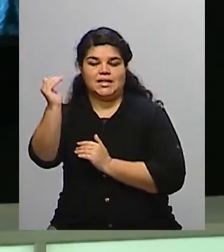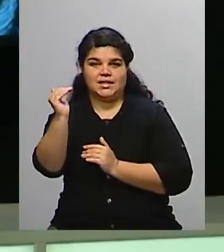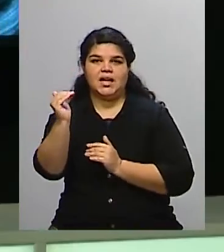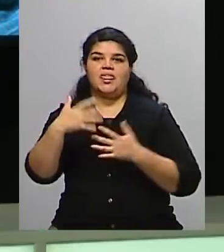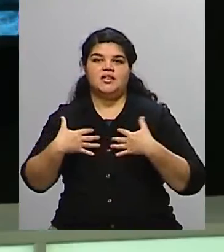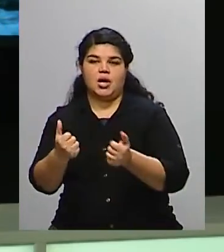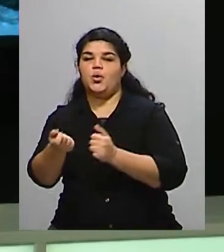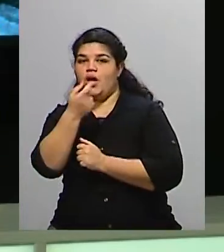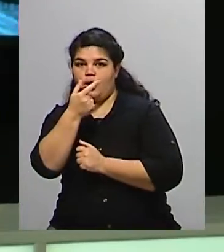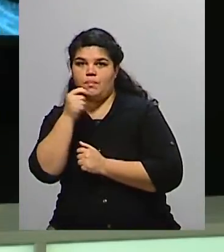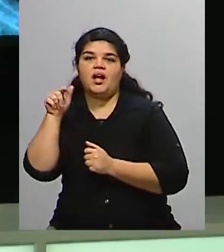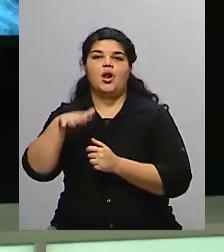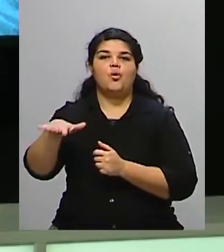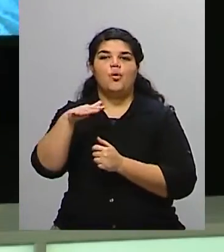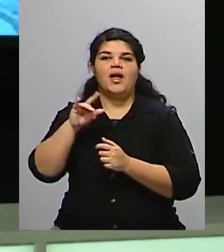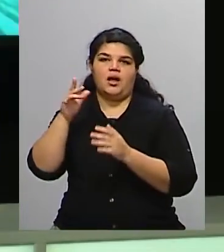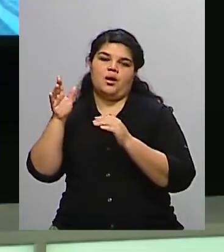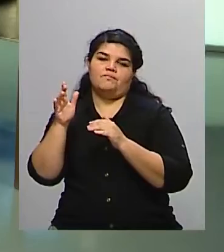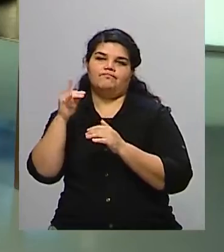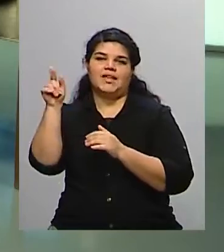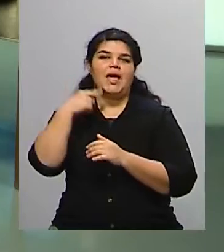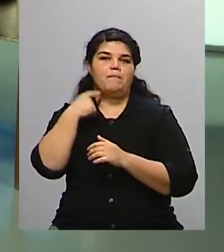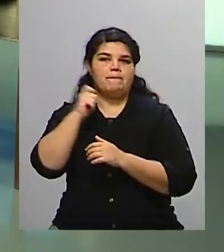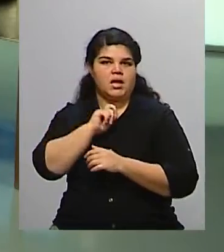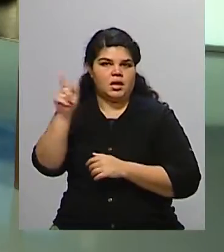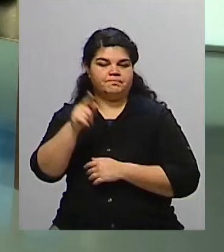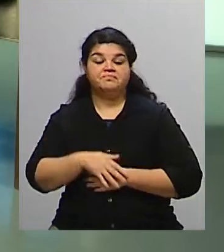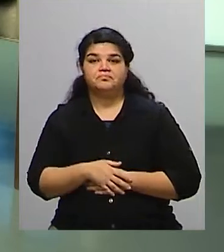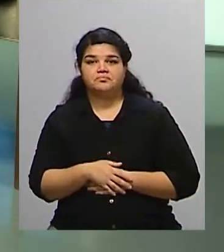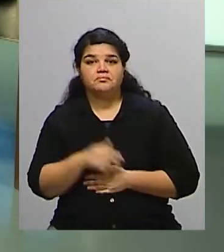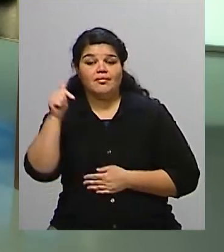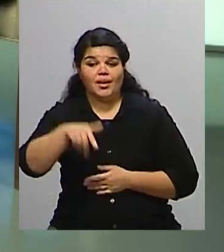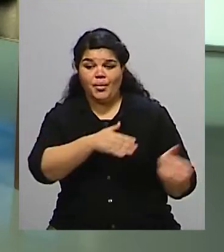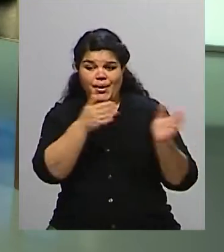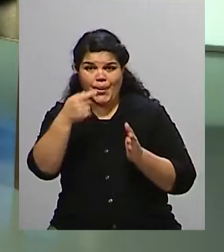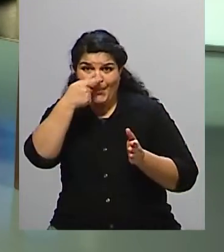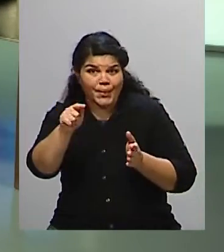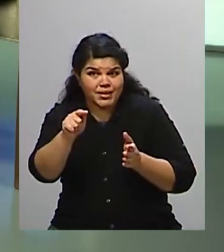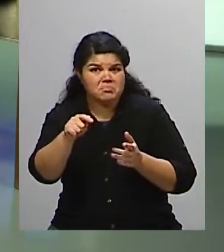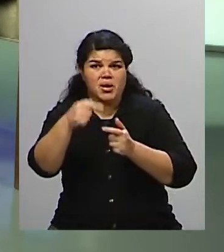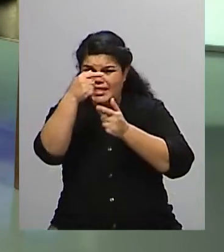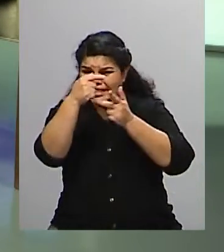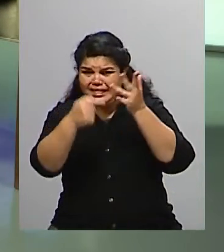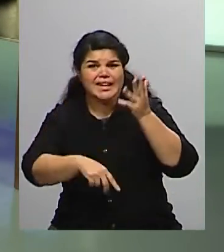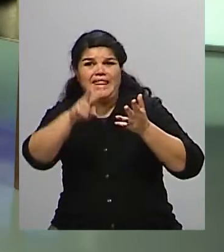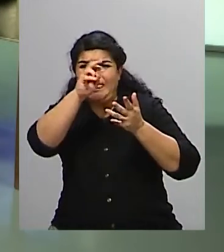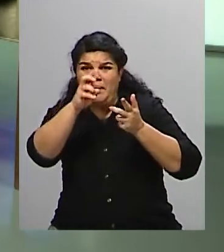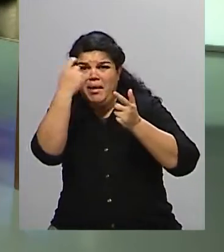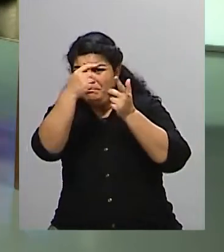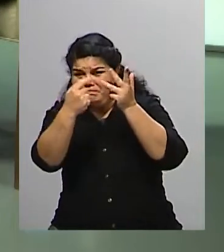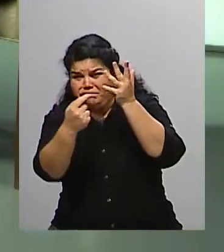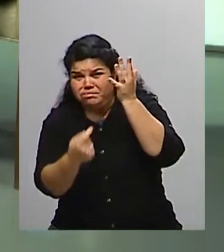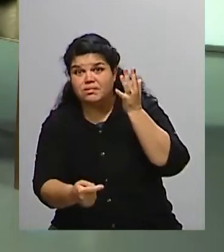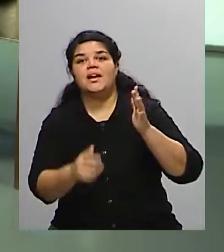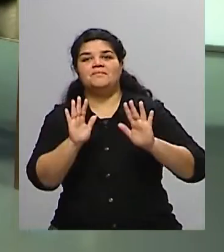Pompeu Fabra de Barcelona, España. Nos quedan un solo bloque y un montón de temas para hablar, pero bueno, vamos a tratar de que